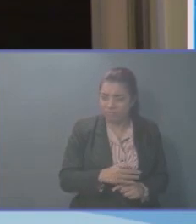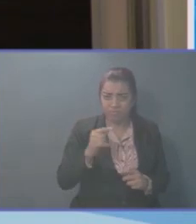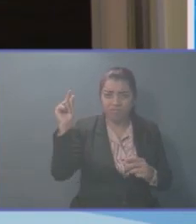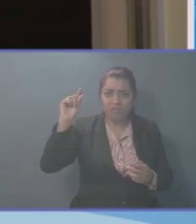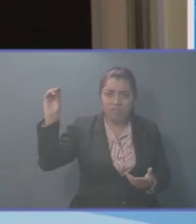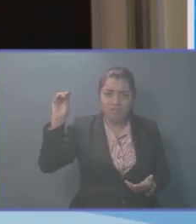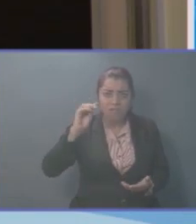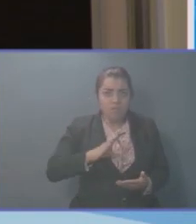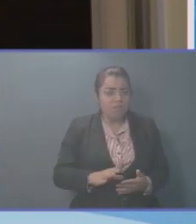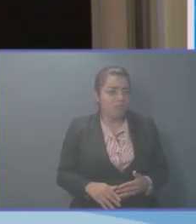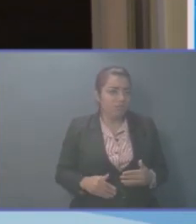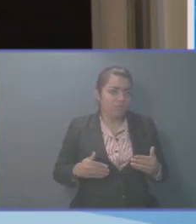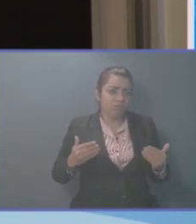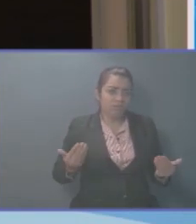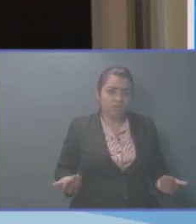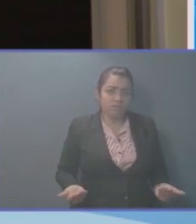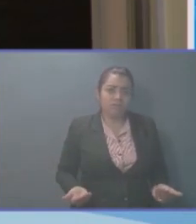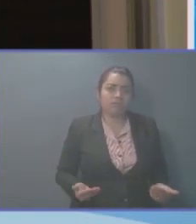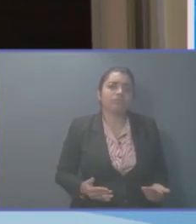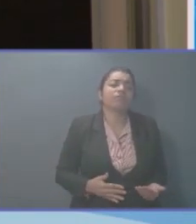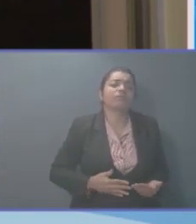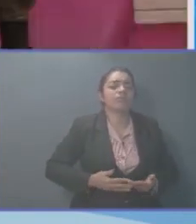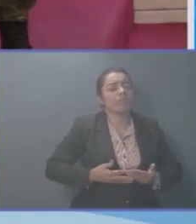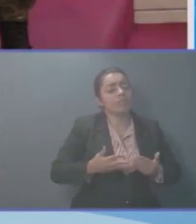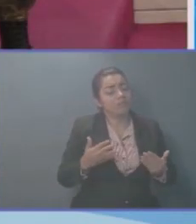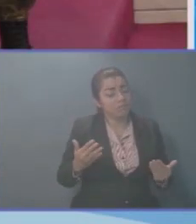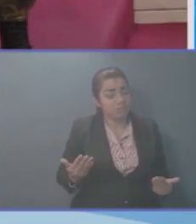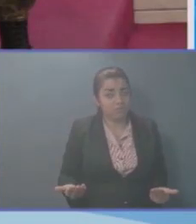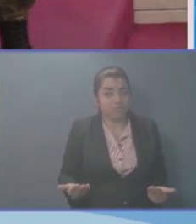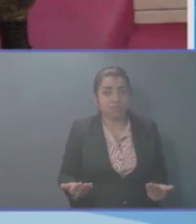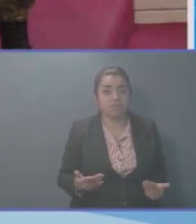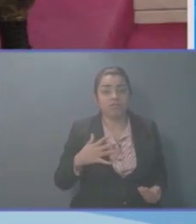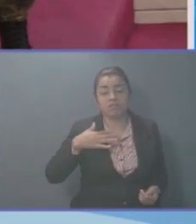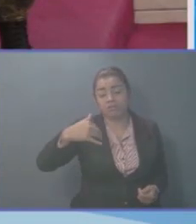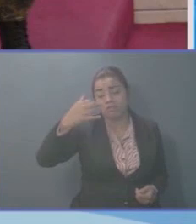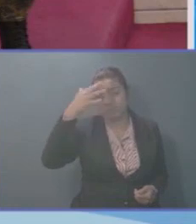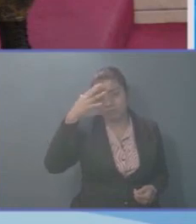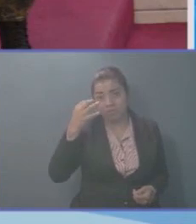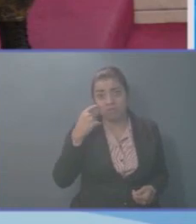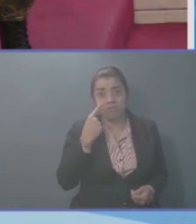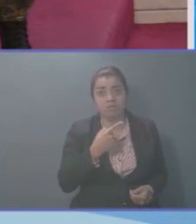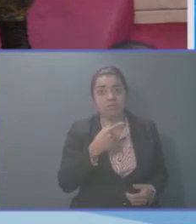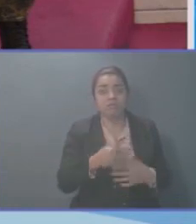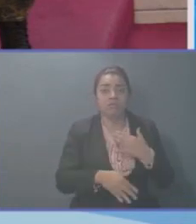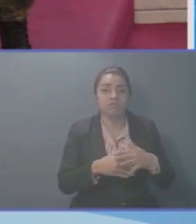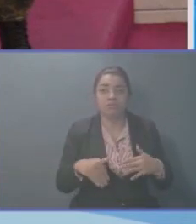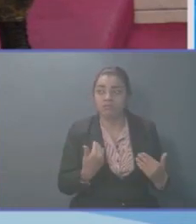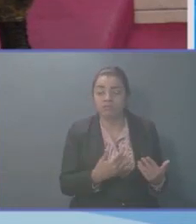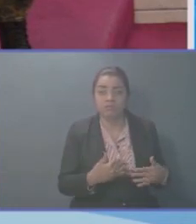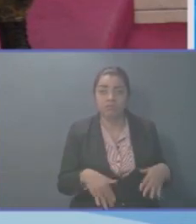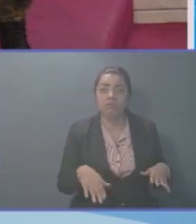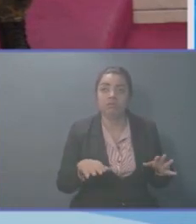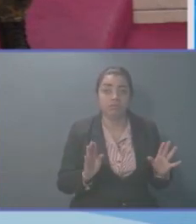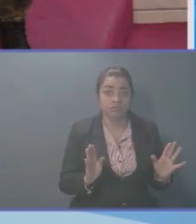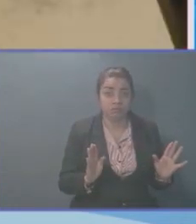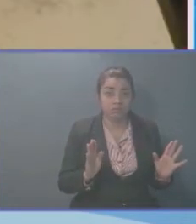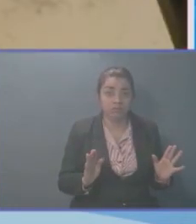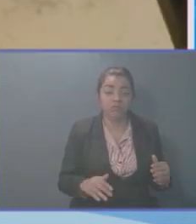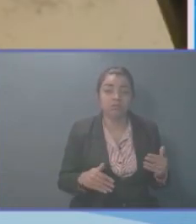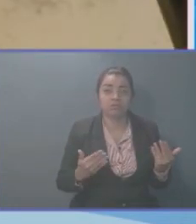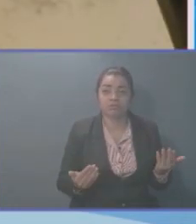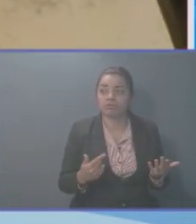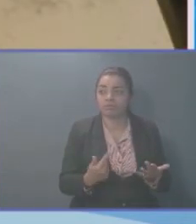porque hay justificación y lo podemos explicar más allá, pero creo que lo que estaba en el fondo justamente